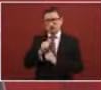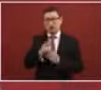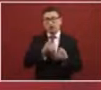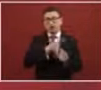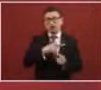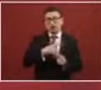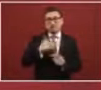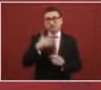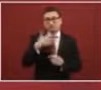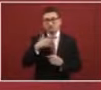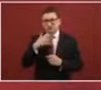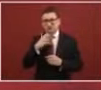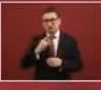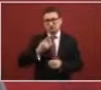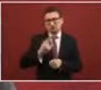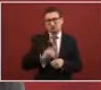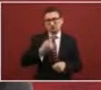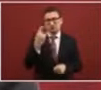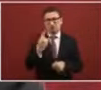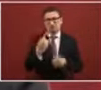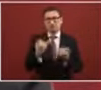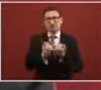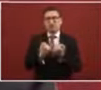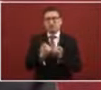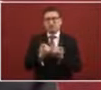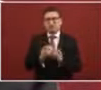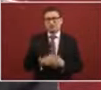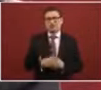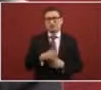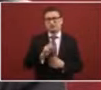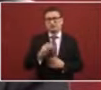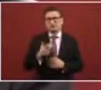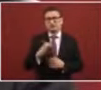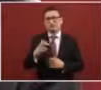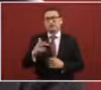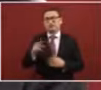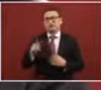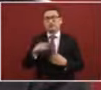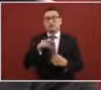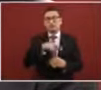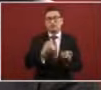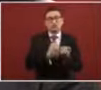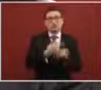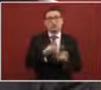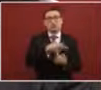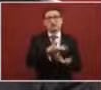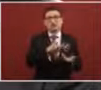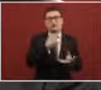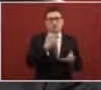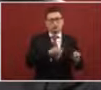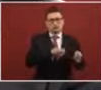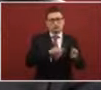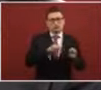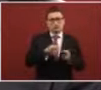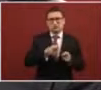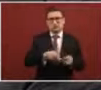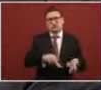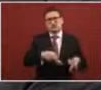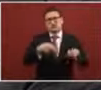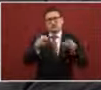defraudaban la hacienda pública, se dedicaban a robar, a saquear